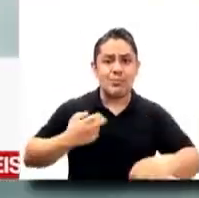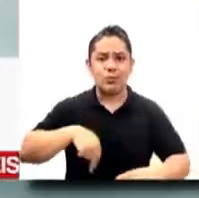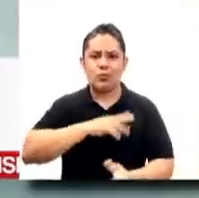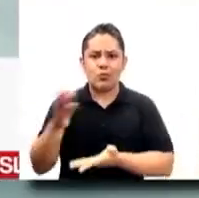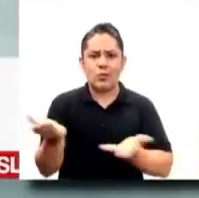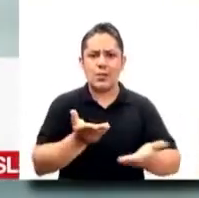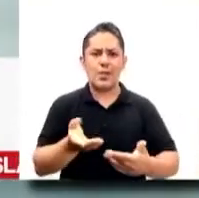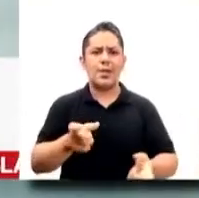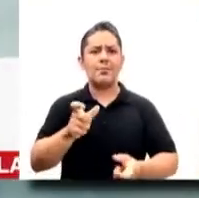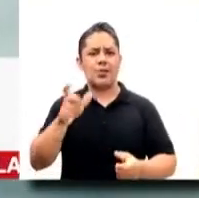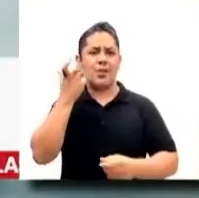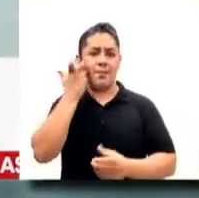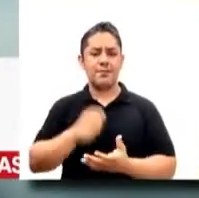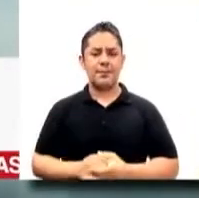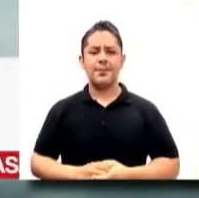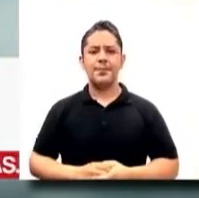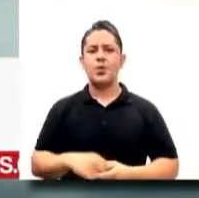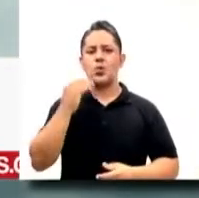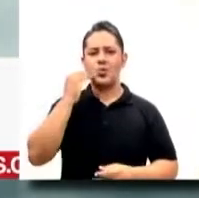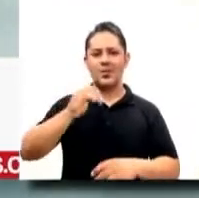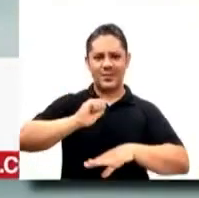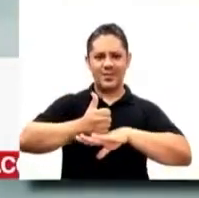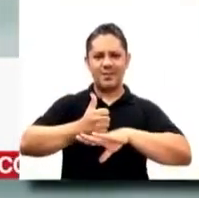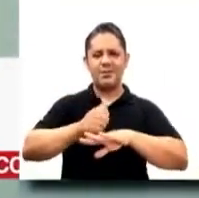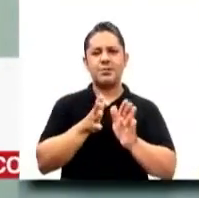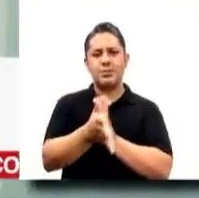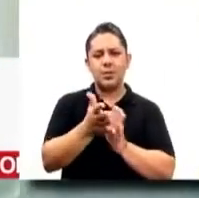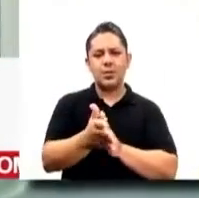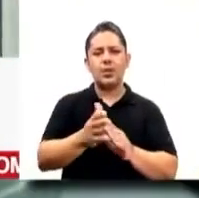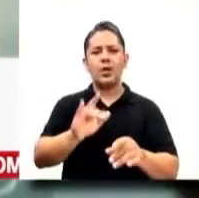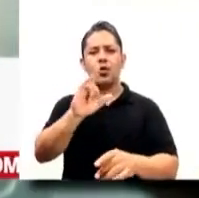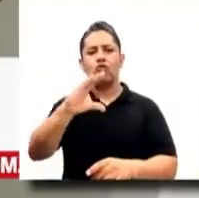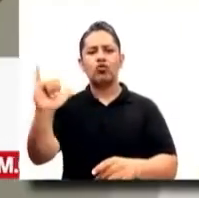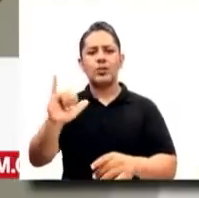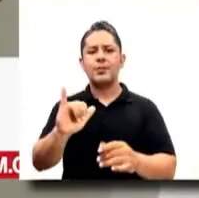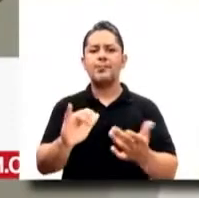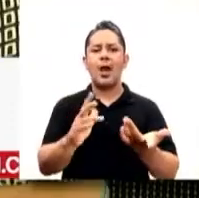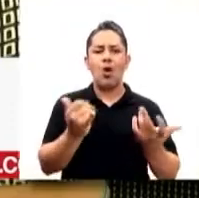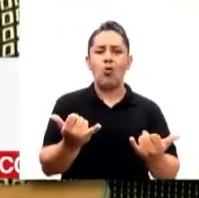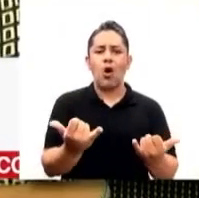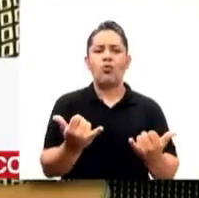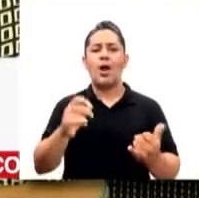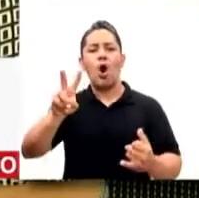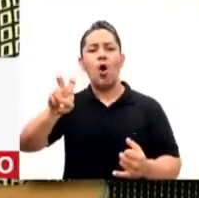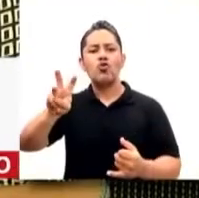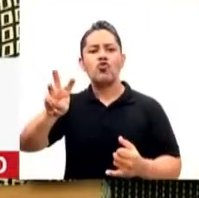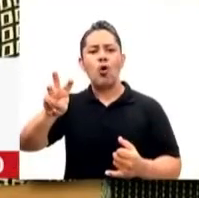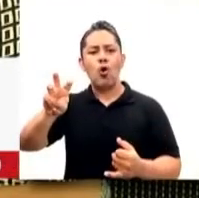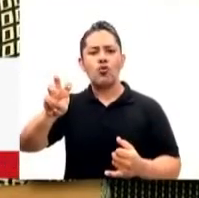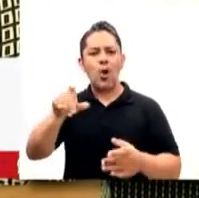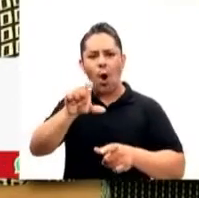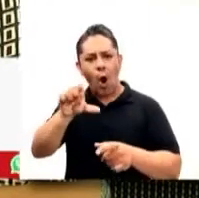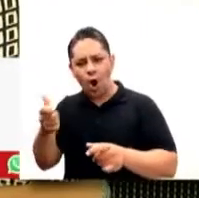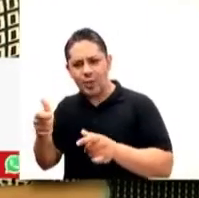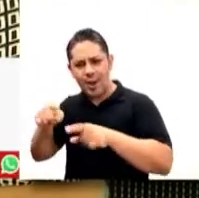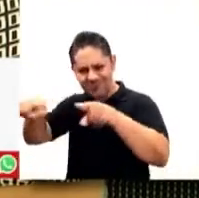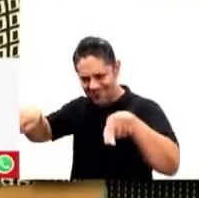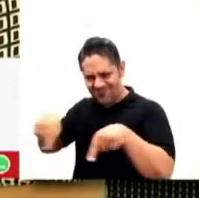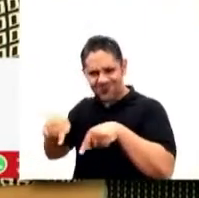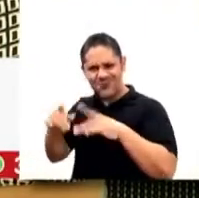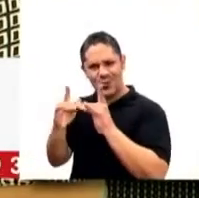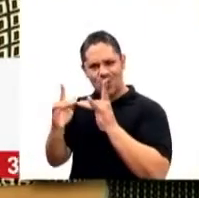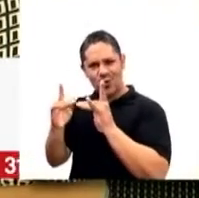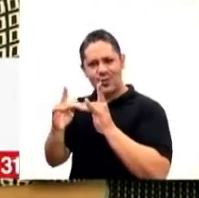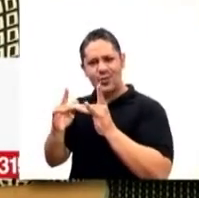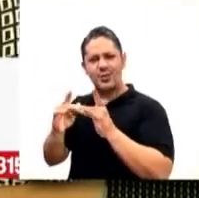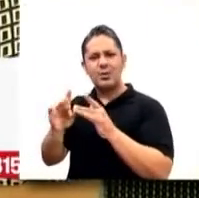tipo. Bracho manifiesta que se trabaja en la UCI transitoria para dar apertura a 8 camas más. También estamos trabajando en la